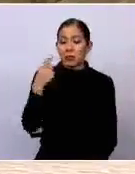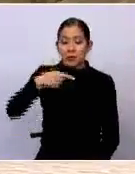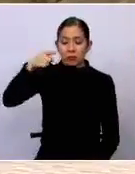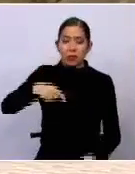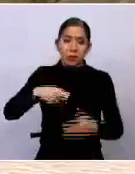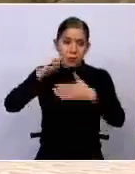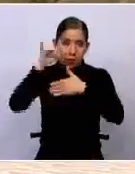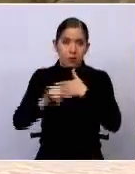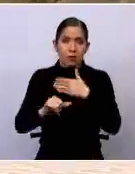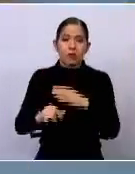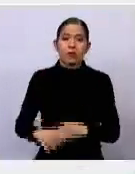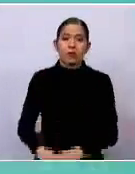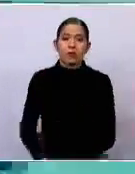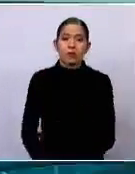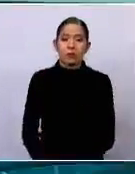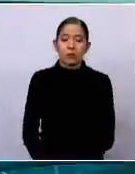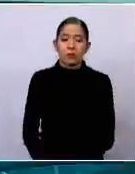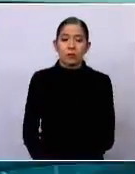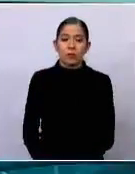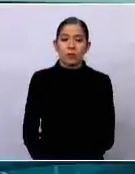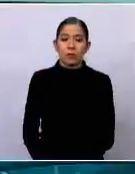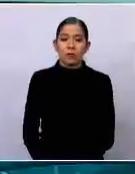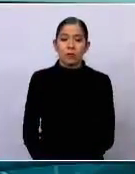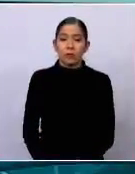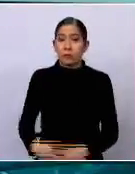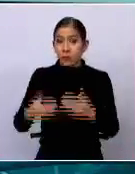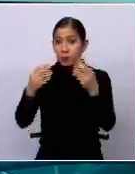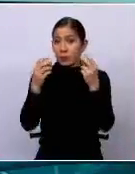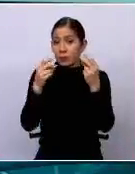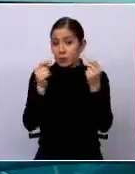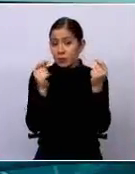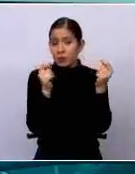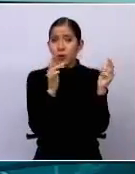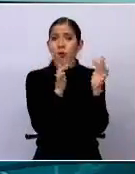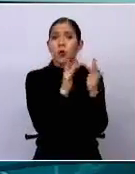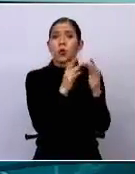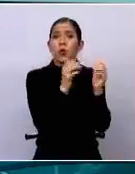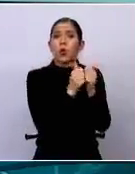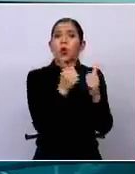del Trabajador. De inmediato enlazamos la comunicación con nuestra compañera